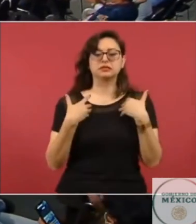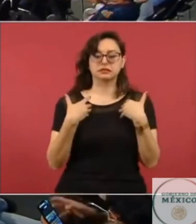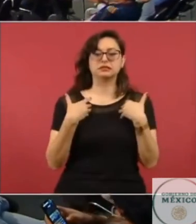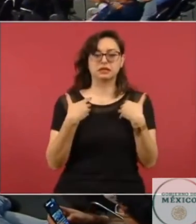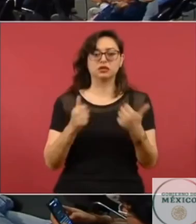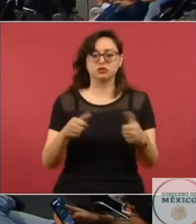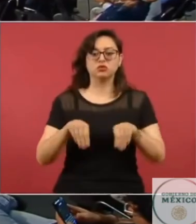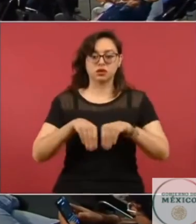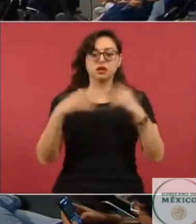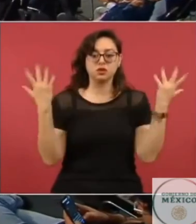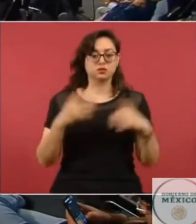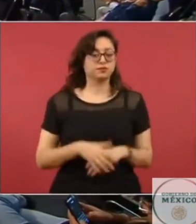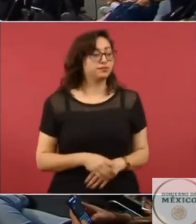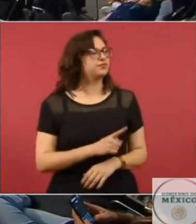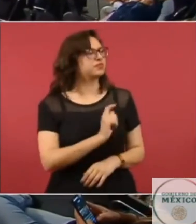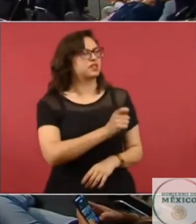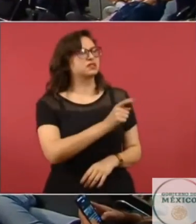ayudar. ¿Qué es eso?